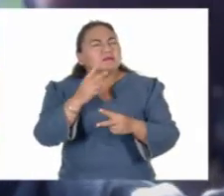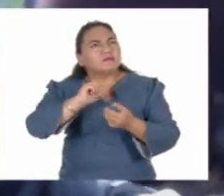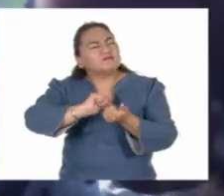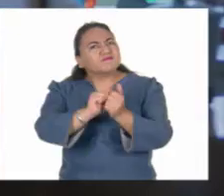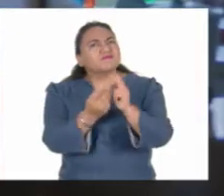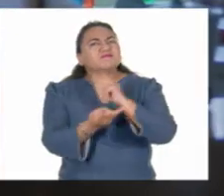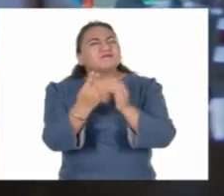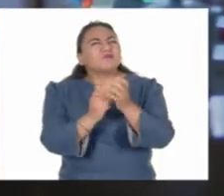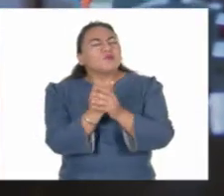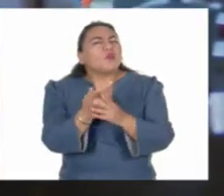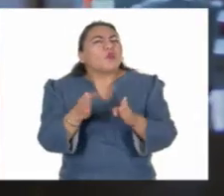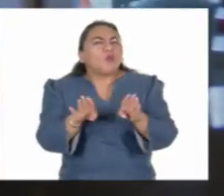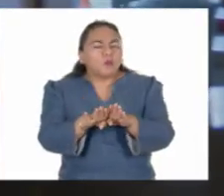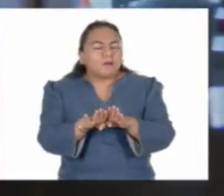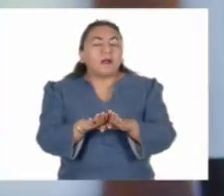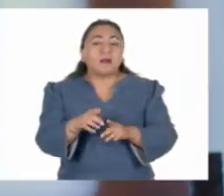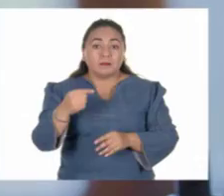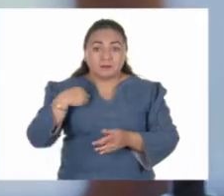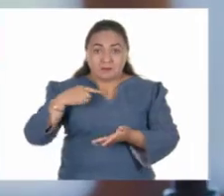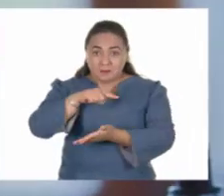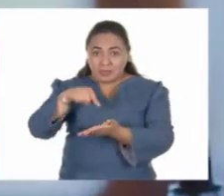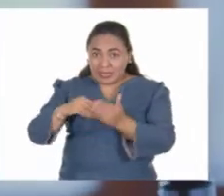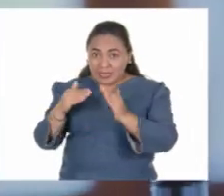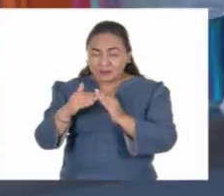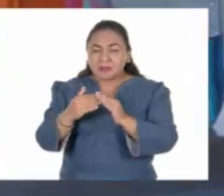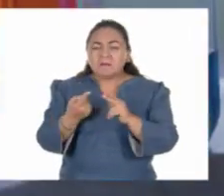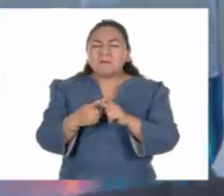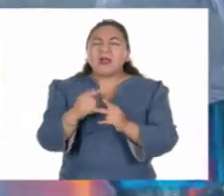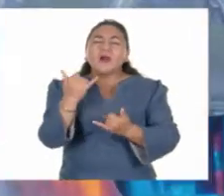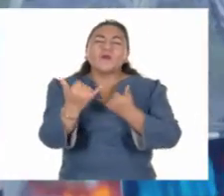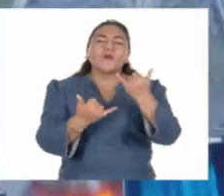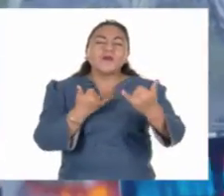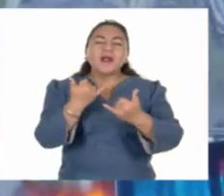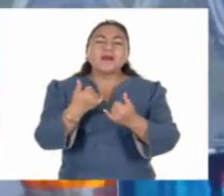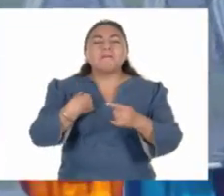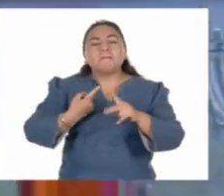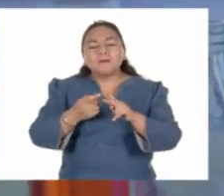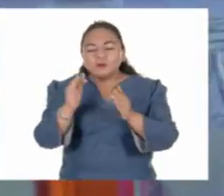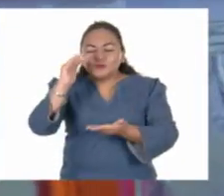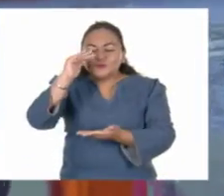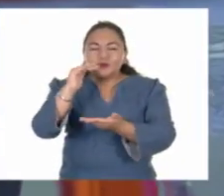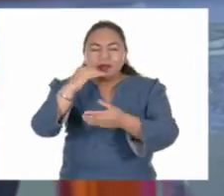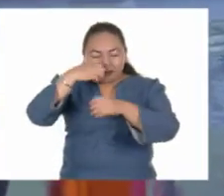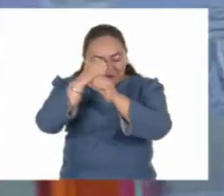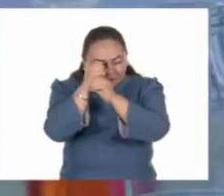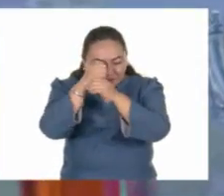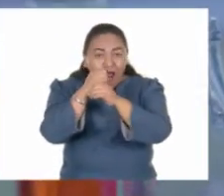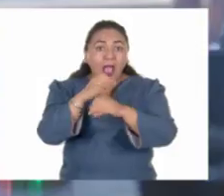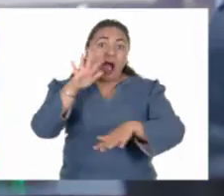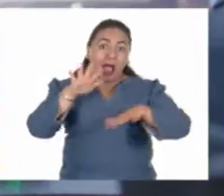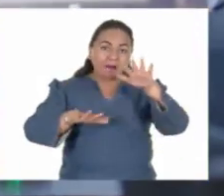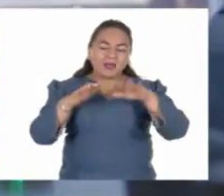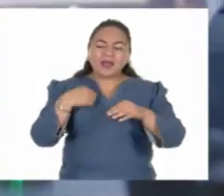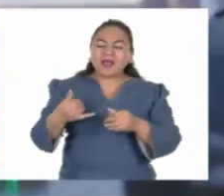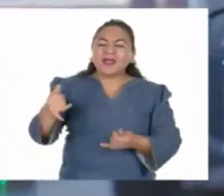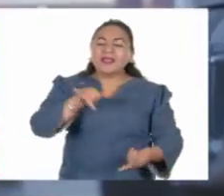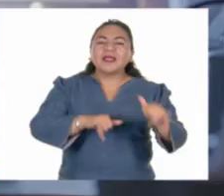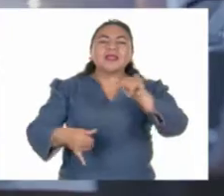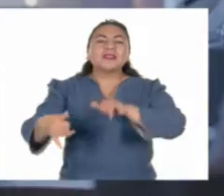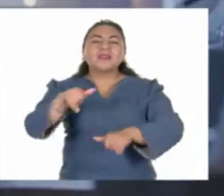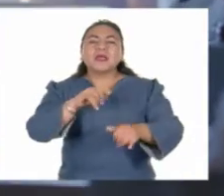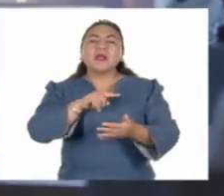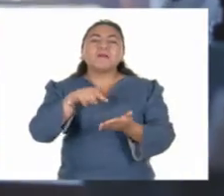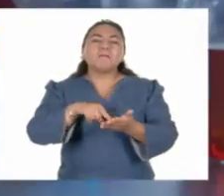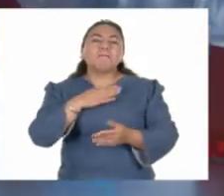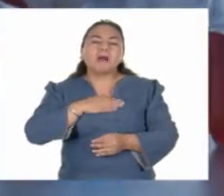pudiera crecer. En mi casa todo empezó con un juego, con mi pequeño microscopio. A veces mezclando cosas en el baño